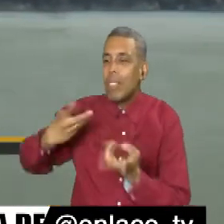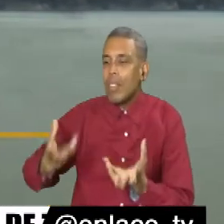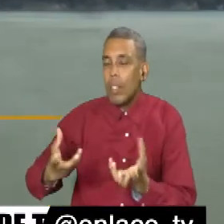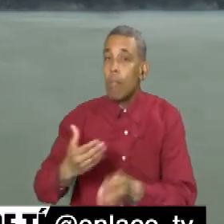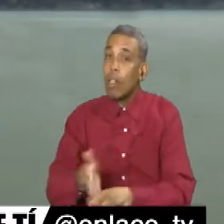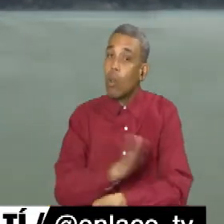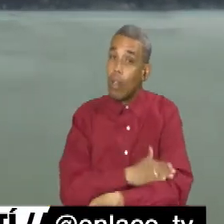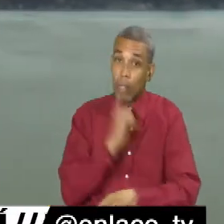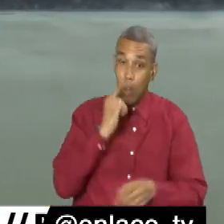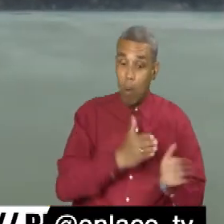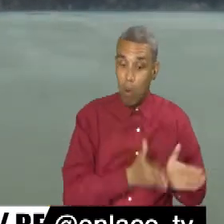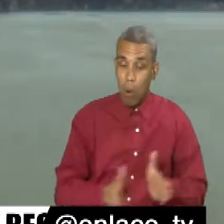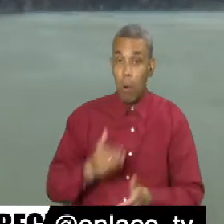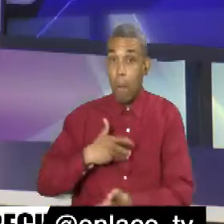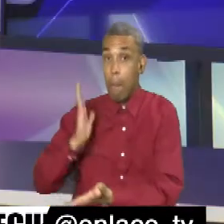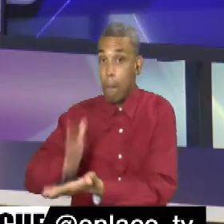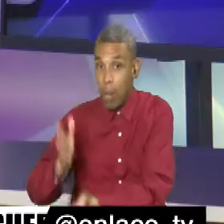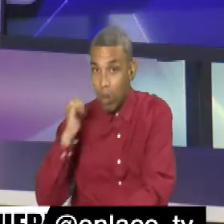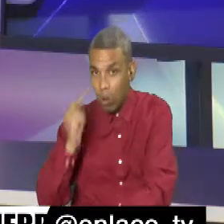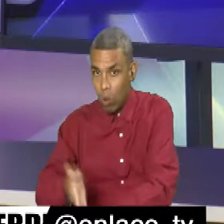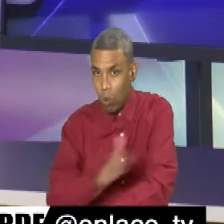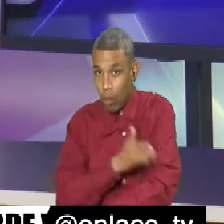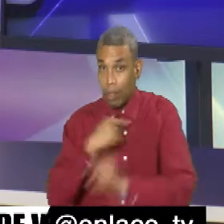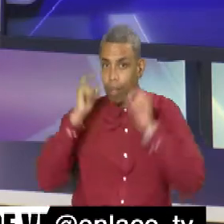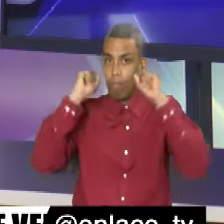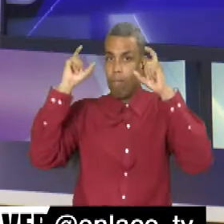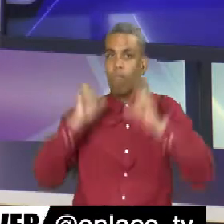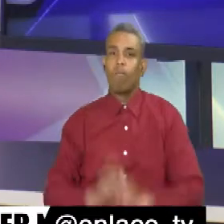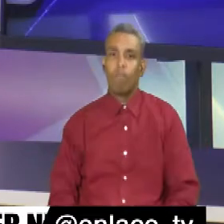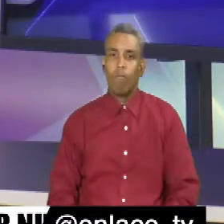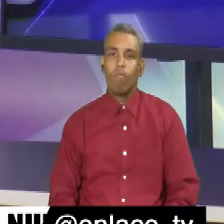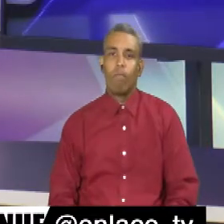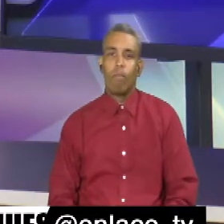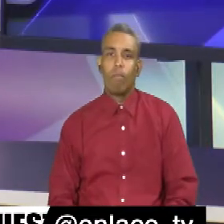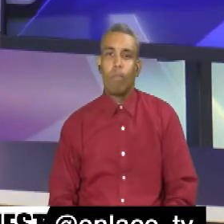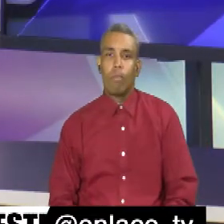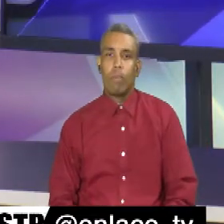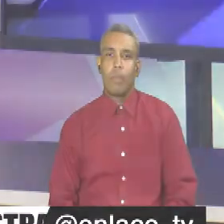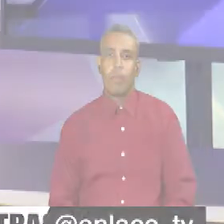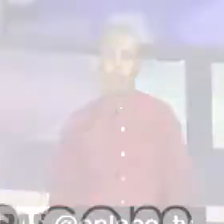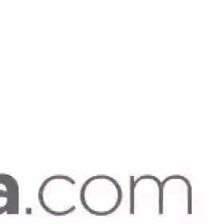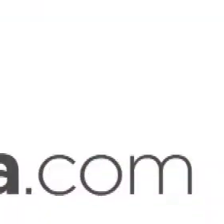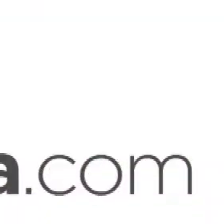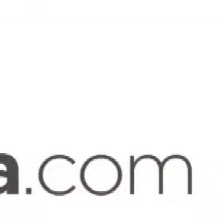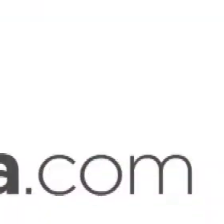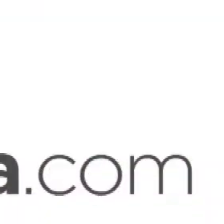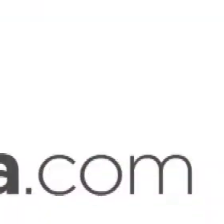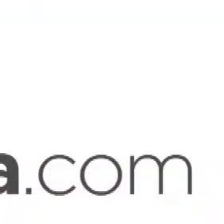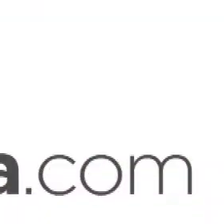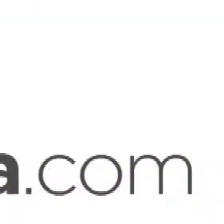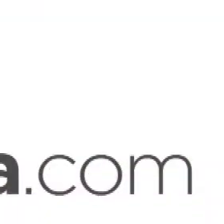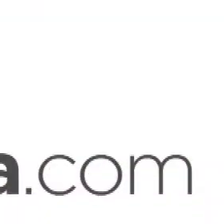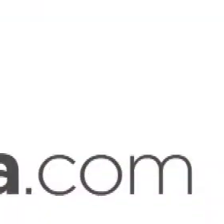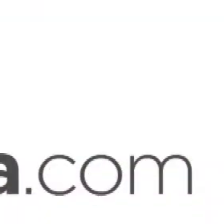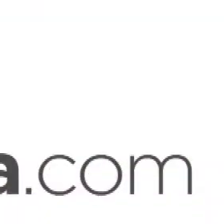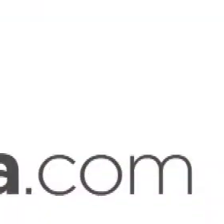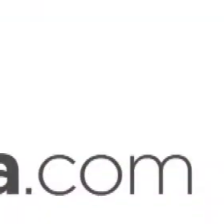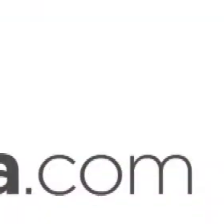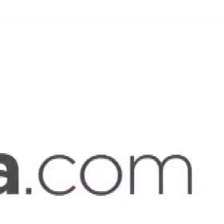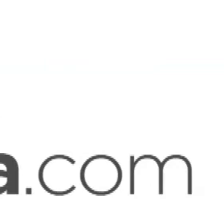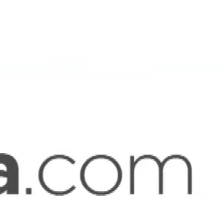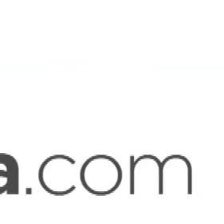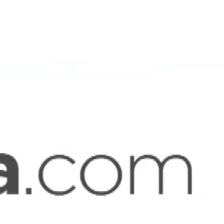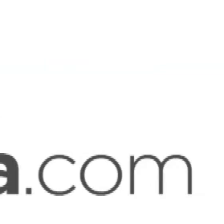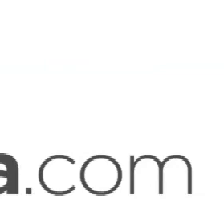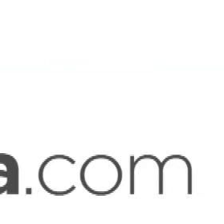a esta represa. La oferta más completa de inmuebles de la región está a su alcance en Alianza Inmobiliaria,